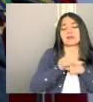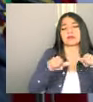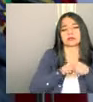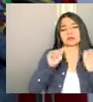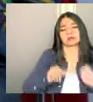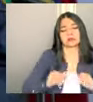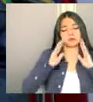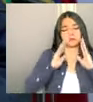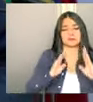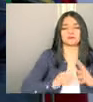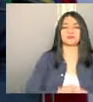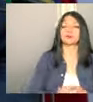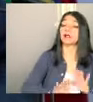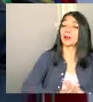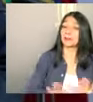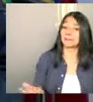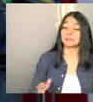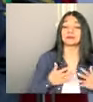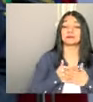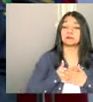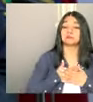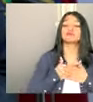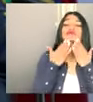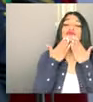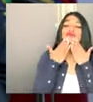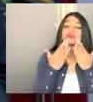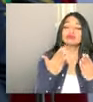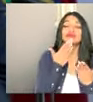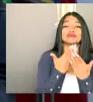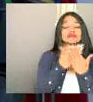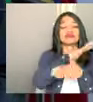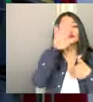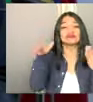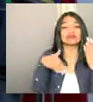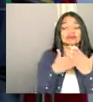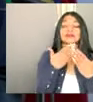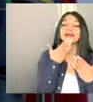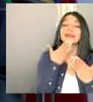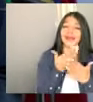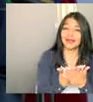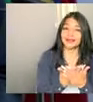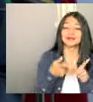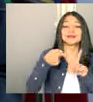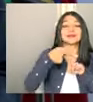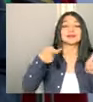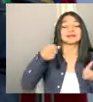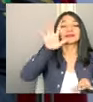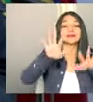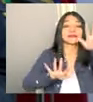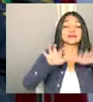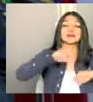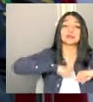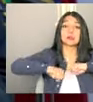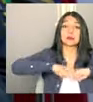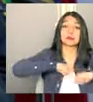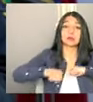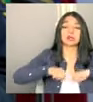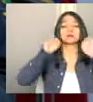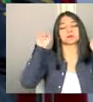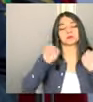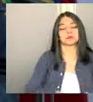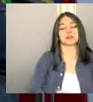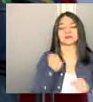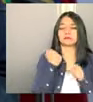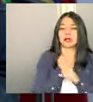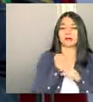poder atenderlos. Eso de mi parte, nuevamente con el agradecimiento a quienes desde el 15 de mayo harán posible lo